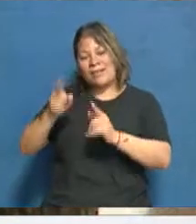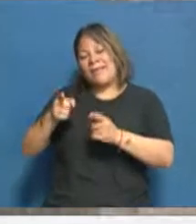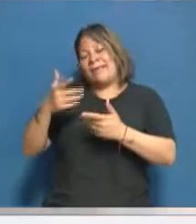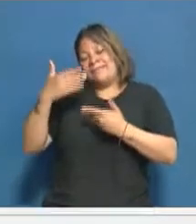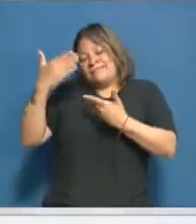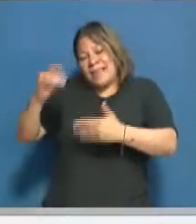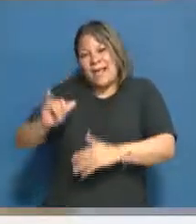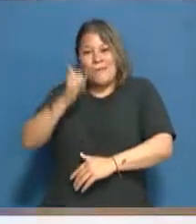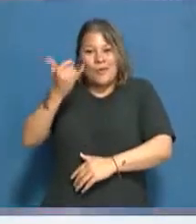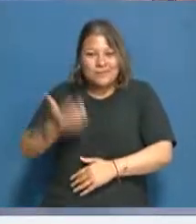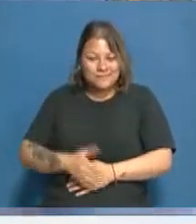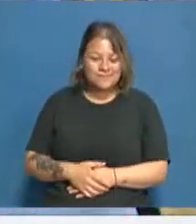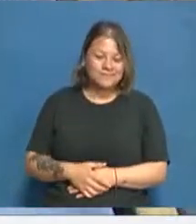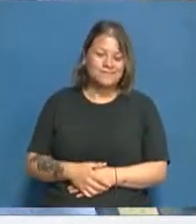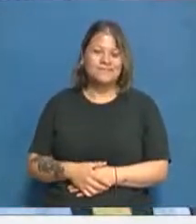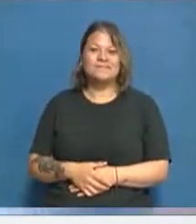cierre como este